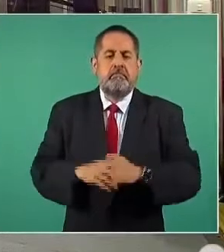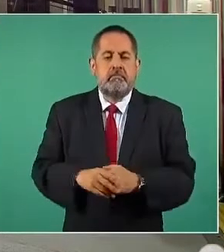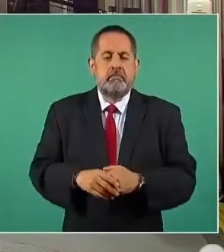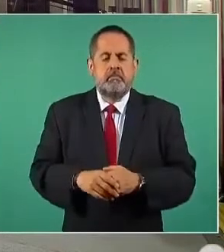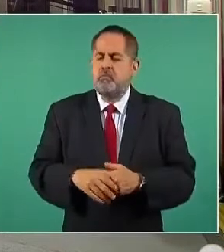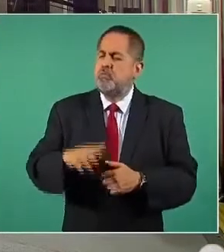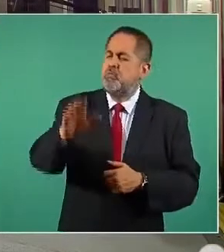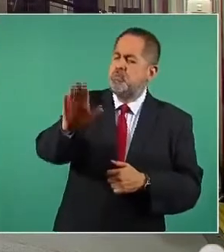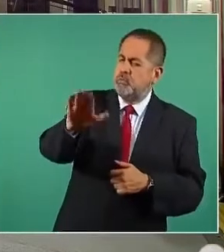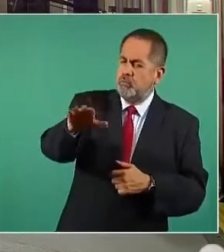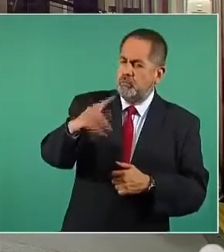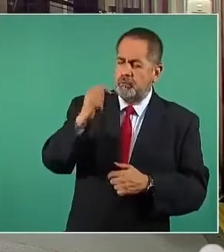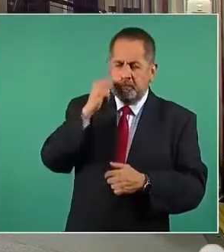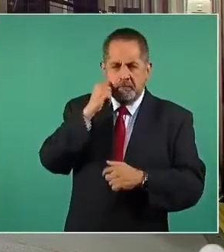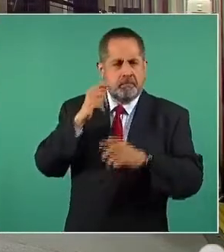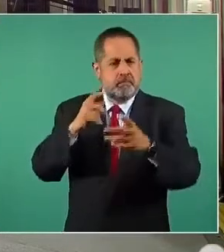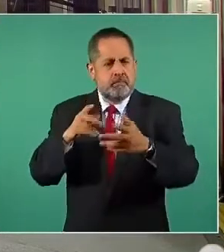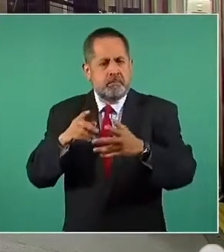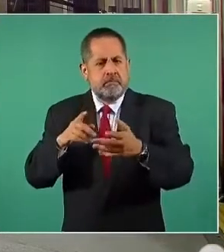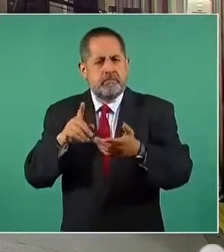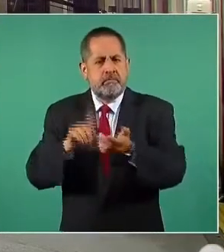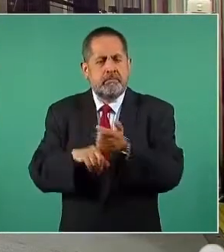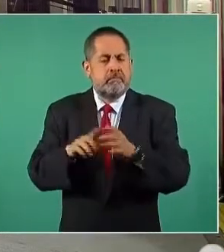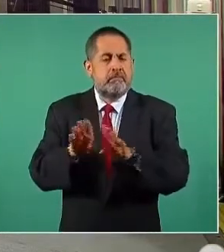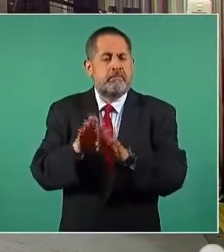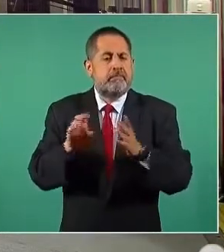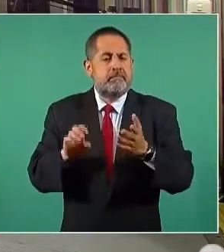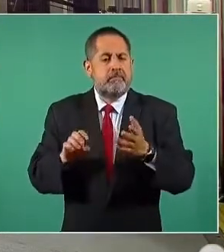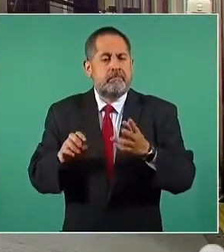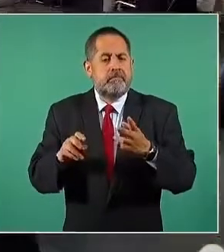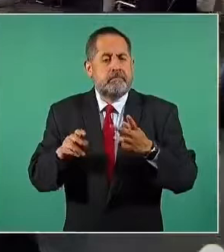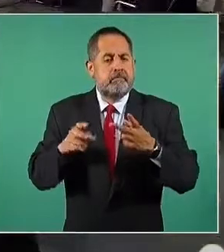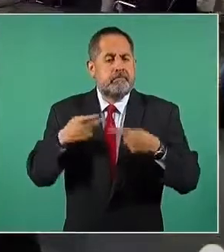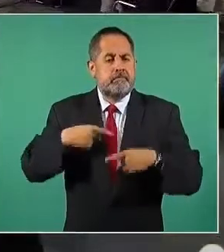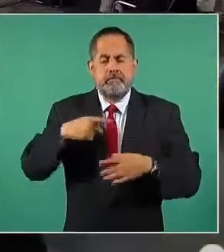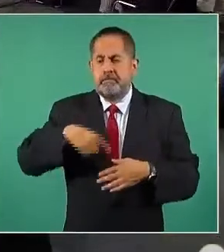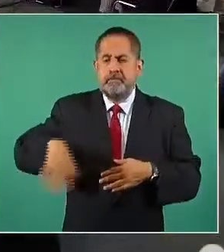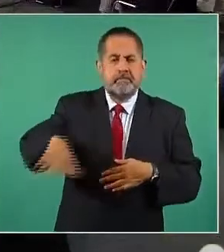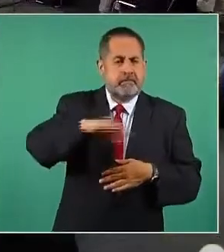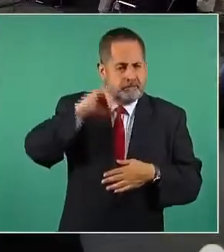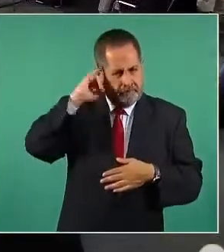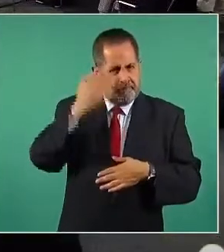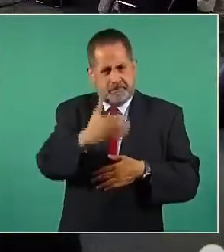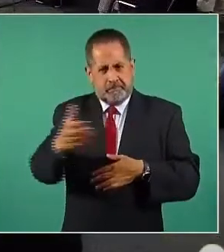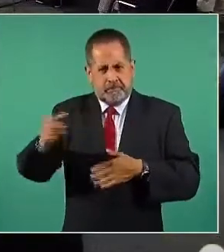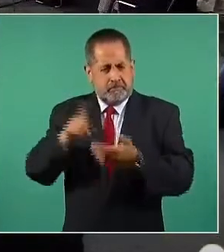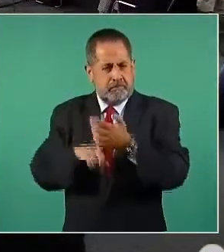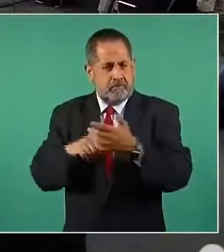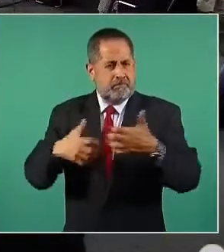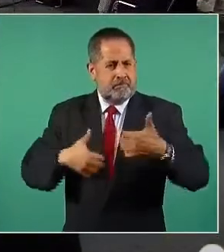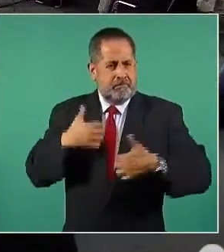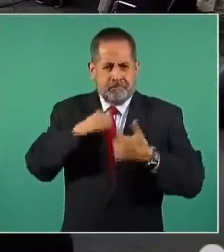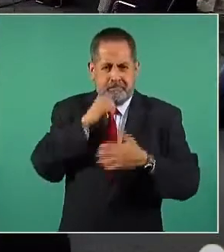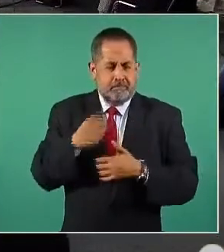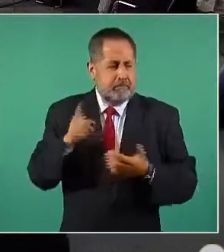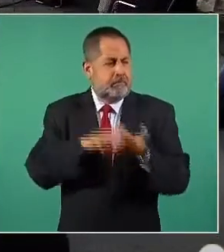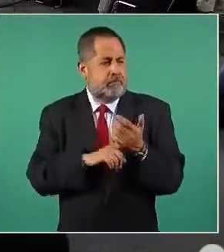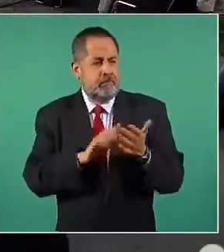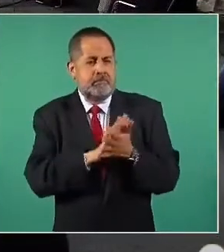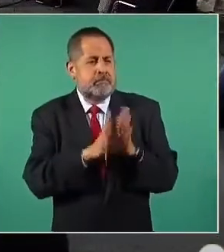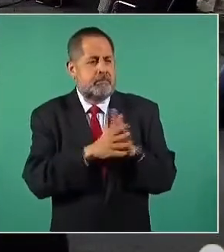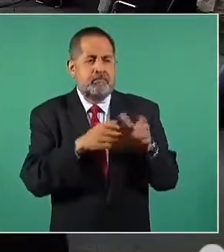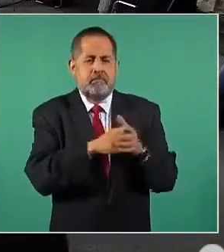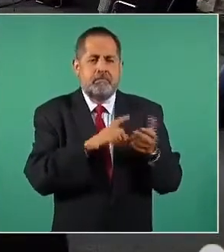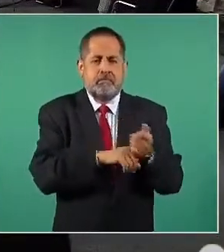no es como tal que sea la inconformidad como por parte de los propios agricultores, ni siquiera serían eso, serían intereses, usted menciona, claro, que